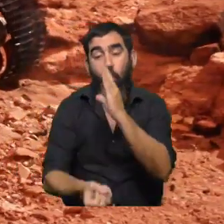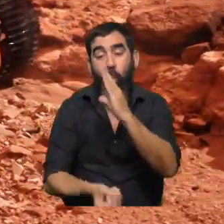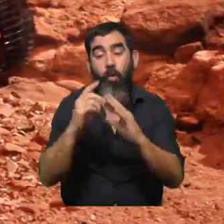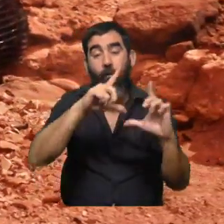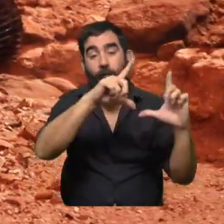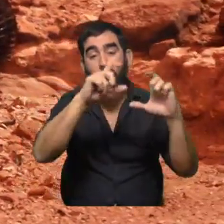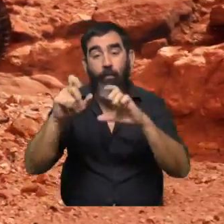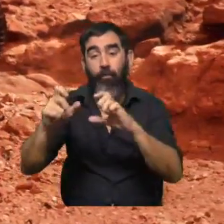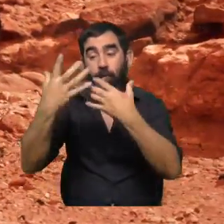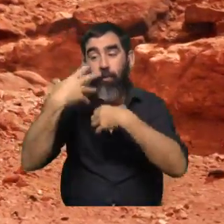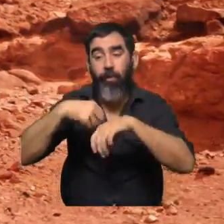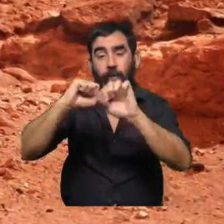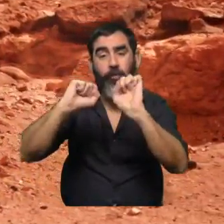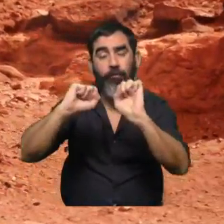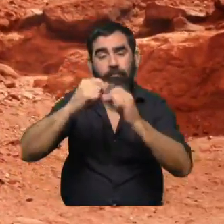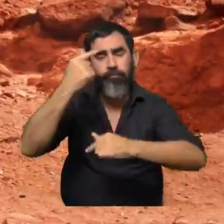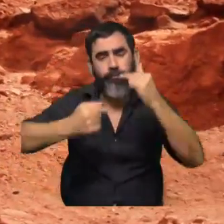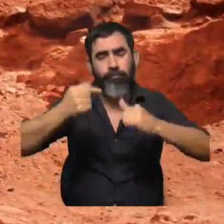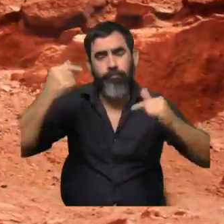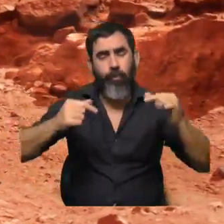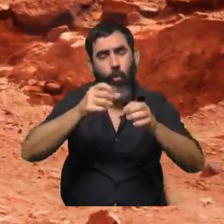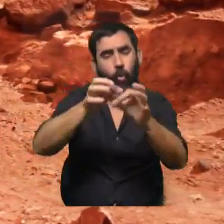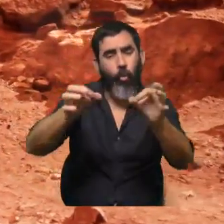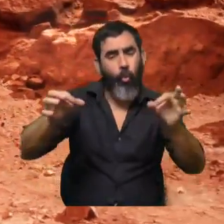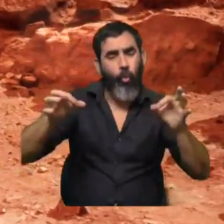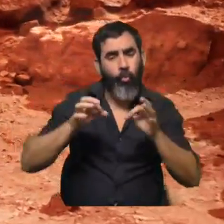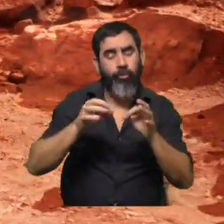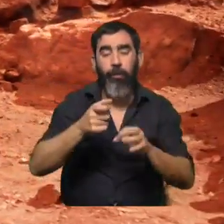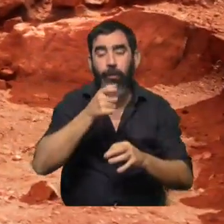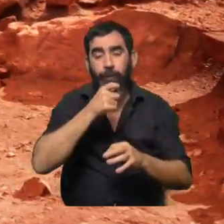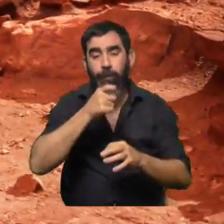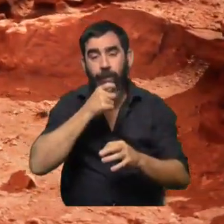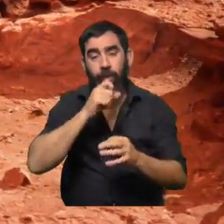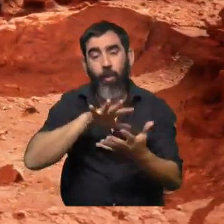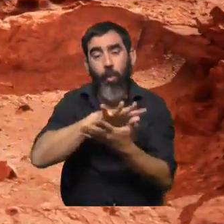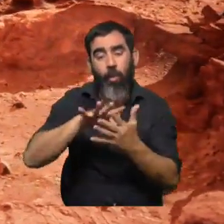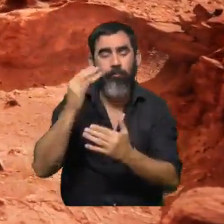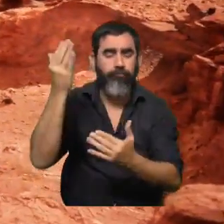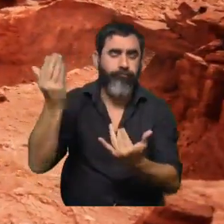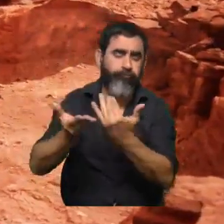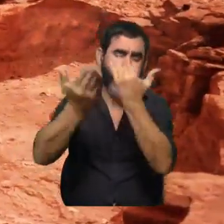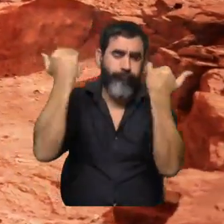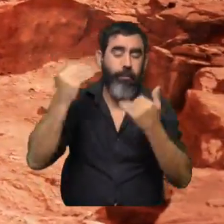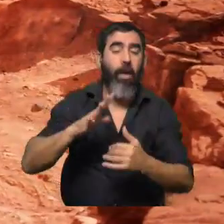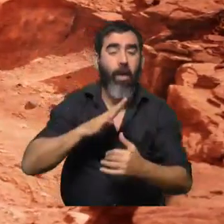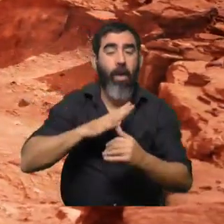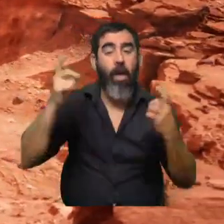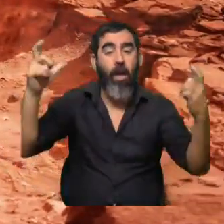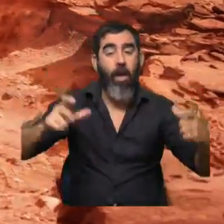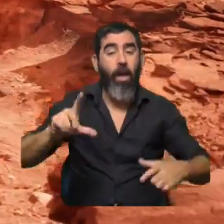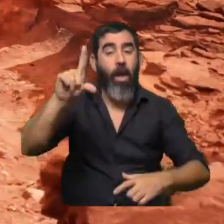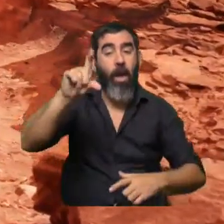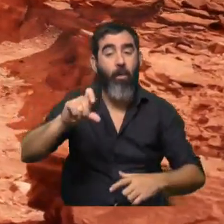imágenes y descubrió la presencia de una diversidad de moléculas orgánicas en rocas en un lugar donde hace mucho tiempo existió un lago.